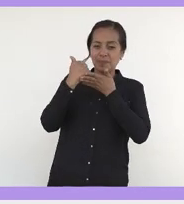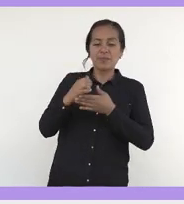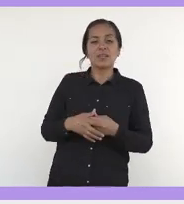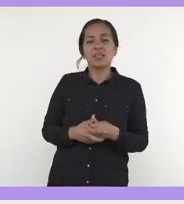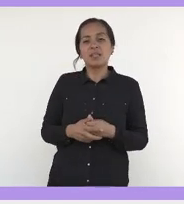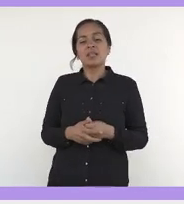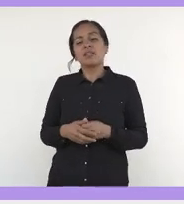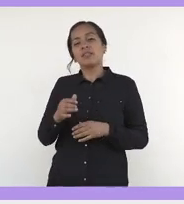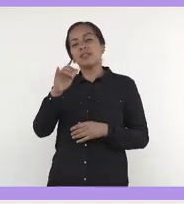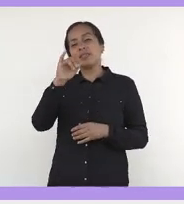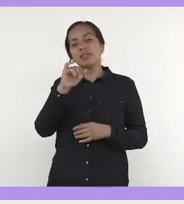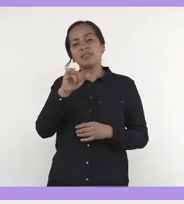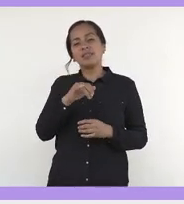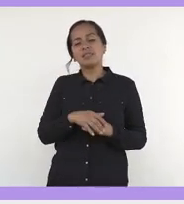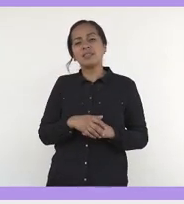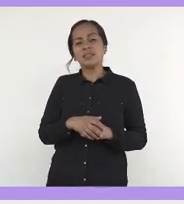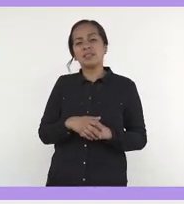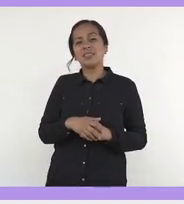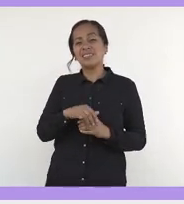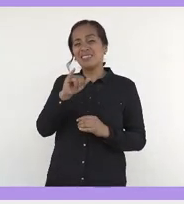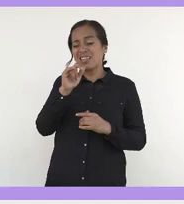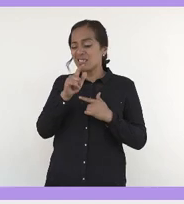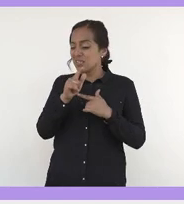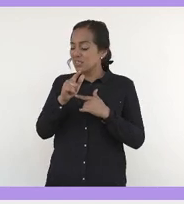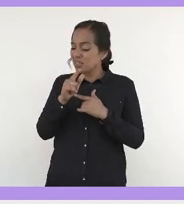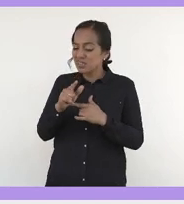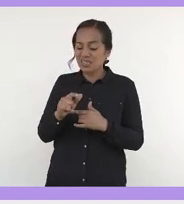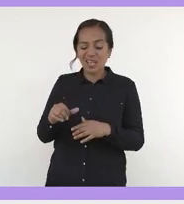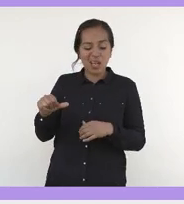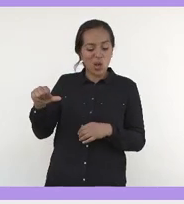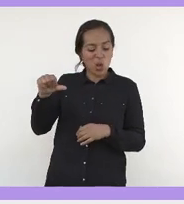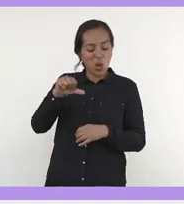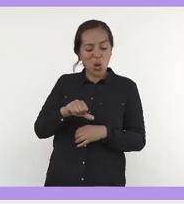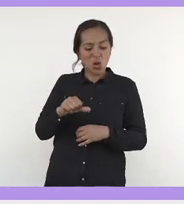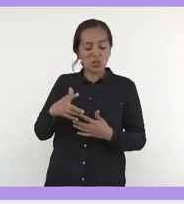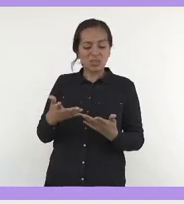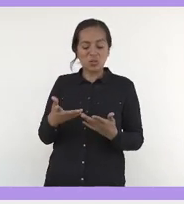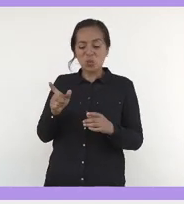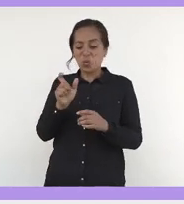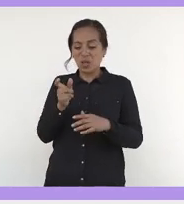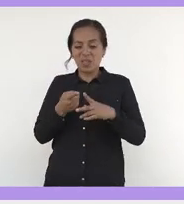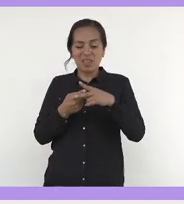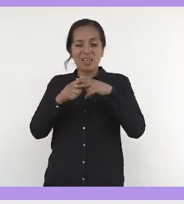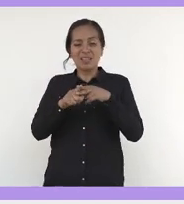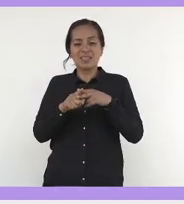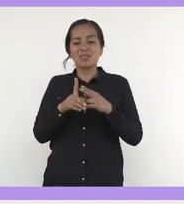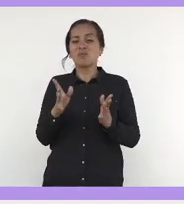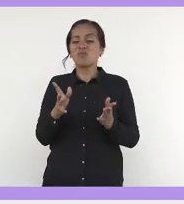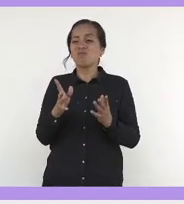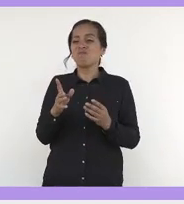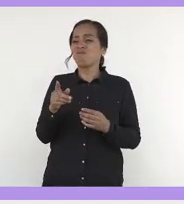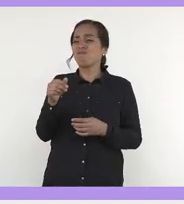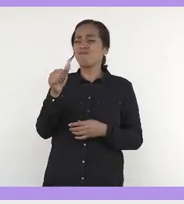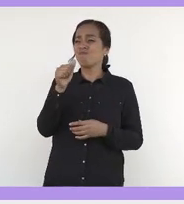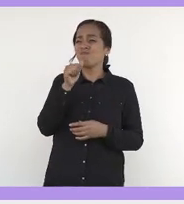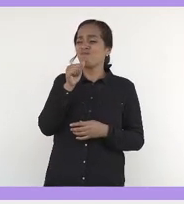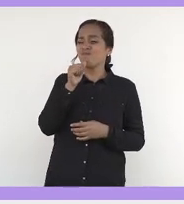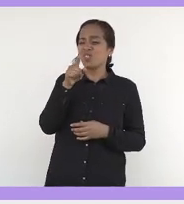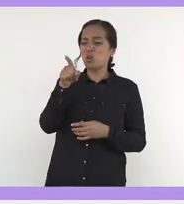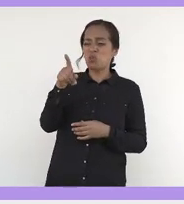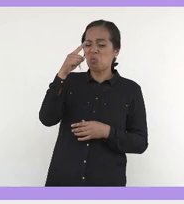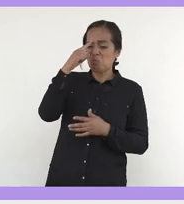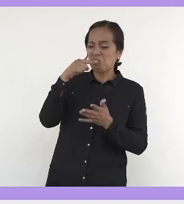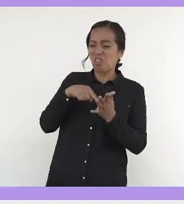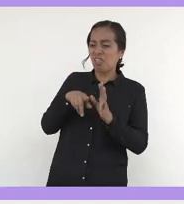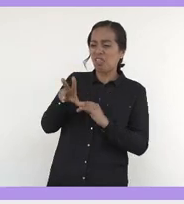pero pero y y sigue afectando al día de hoy de pronto cuando empiezas Porque todavía Nadie te cree y y hay un